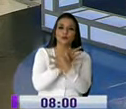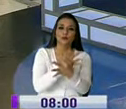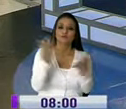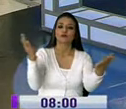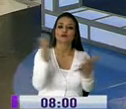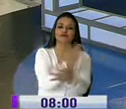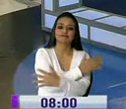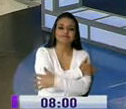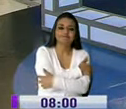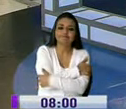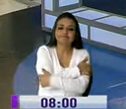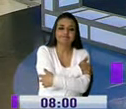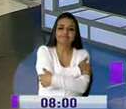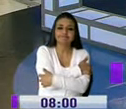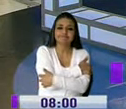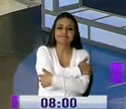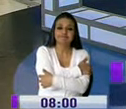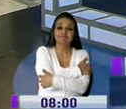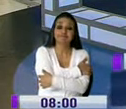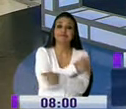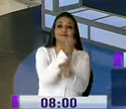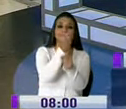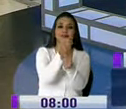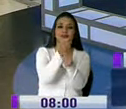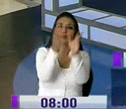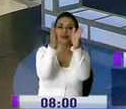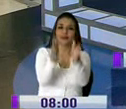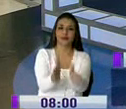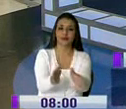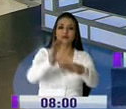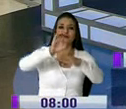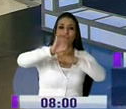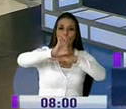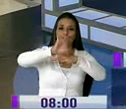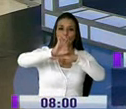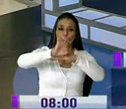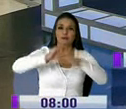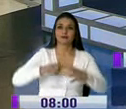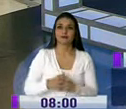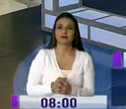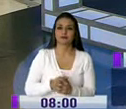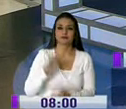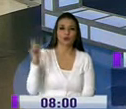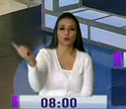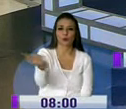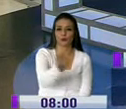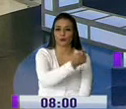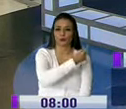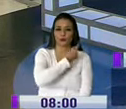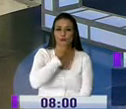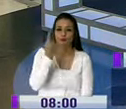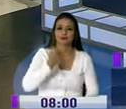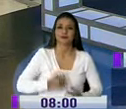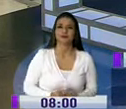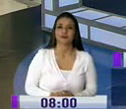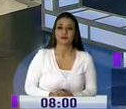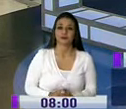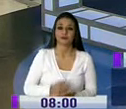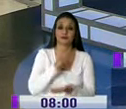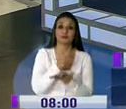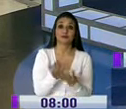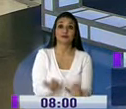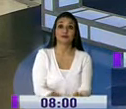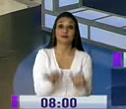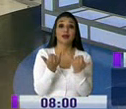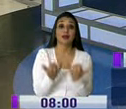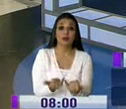así efusivo, fuerte, a los trabajadores de mi patria, o sea, a todos. A todos, a todos, así es, porque el día de hoy se conmemora